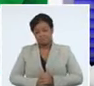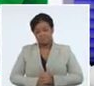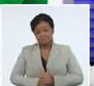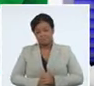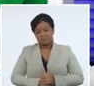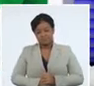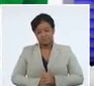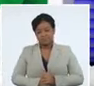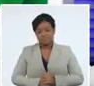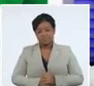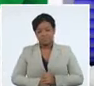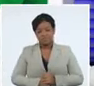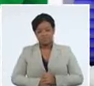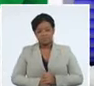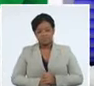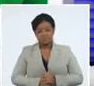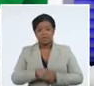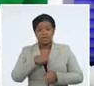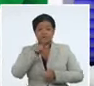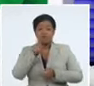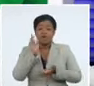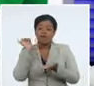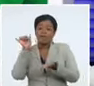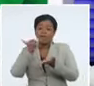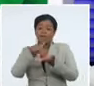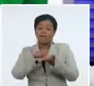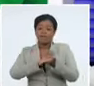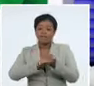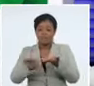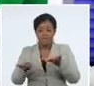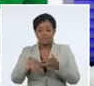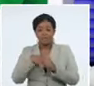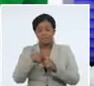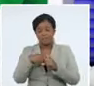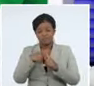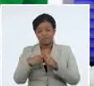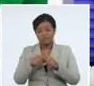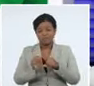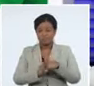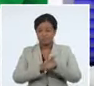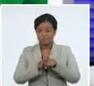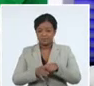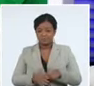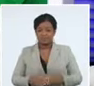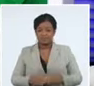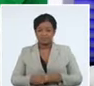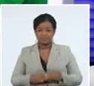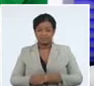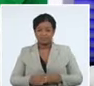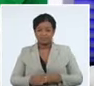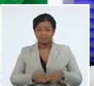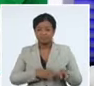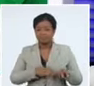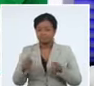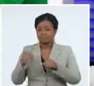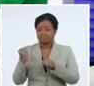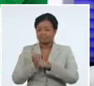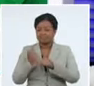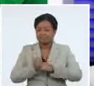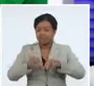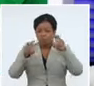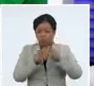importado, no es que realmente arribaron ya incubando la enfermedad. Se trabaja para precisar la fuente de